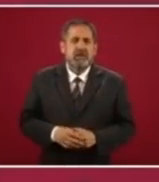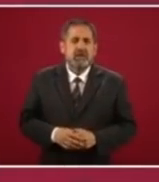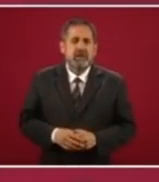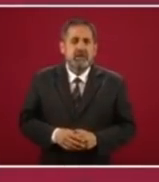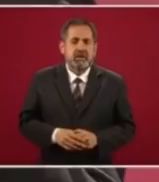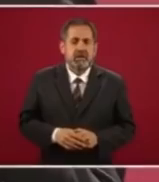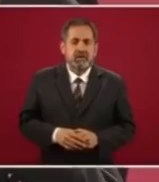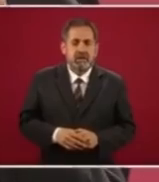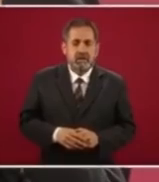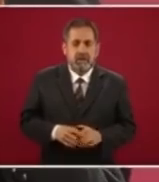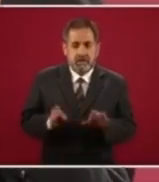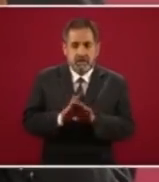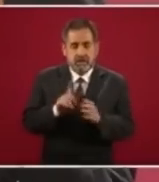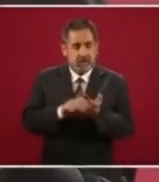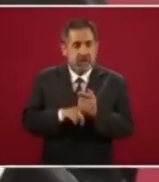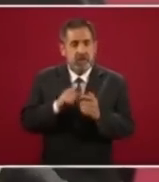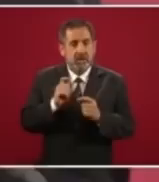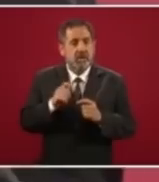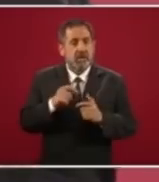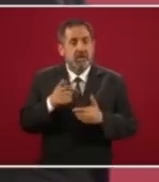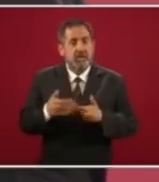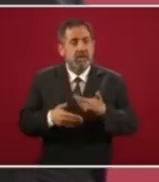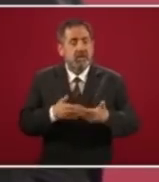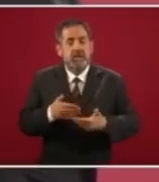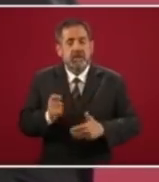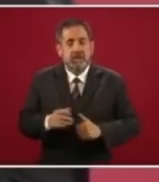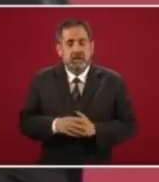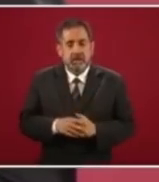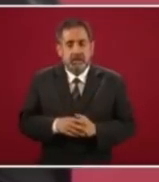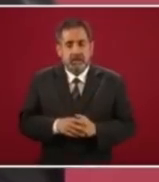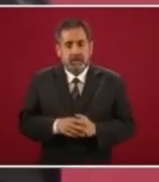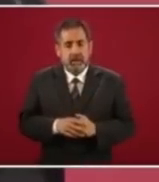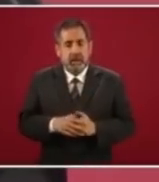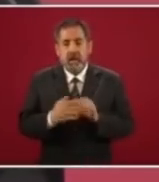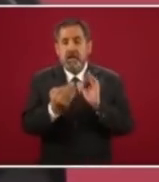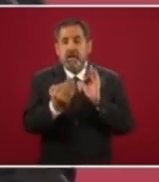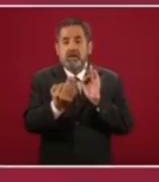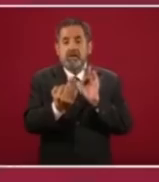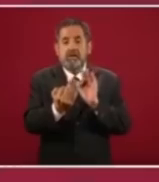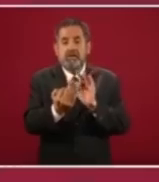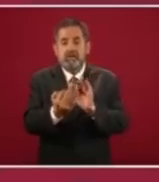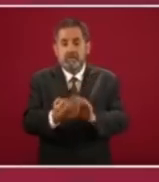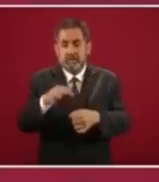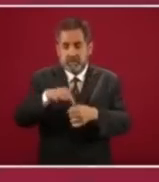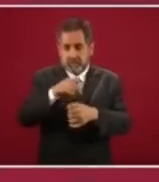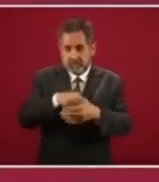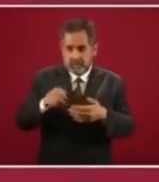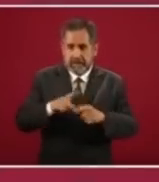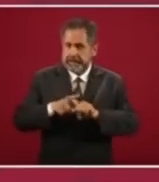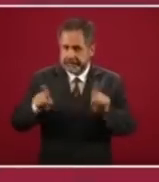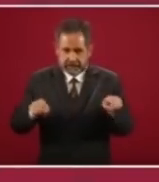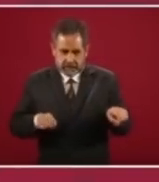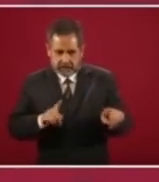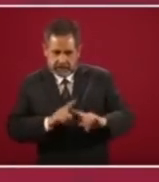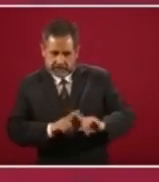en la medida de que se vayan acercando los procesos electorales, no es tu caso,